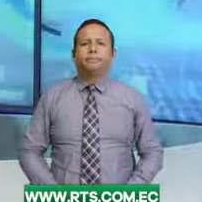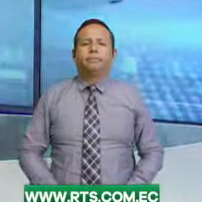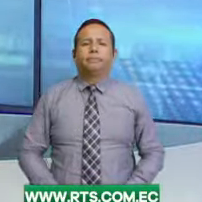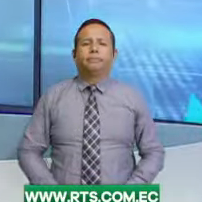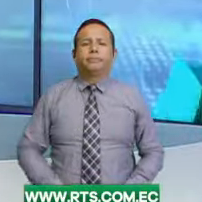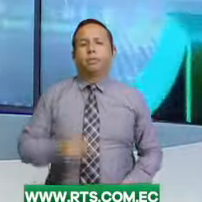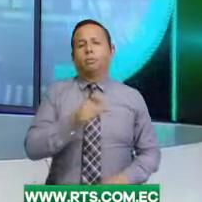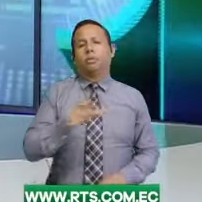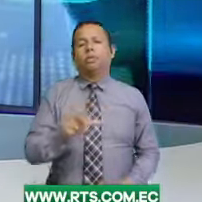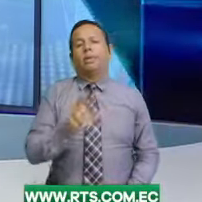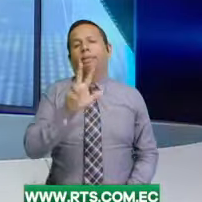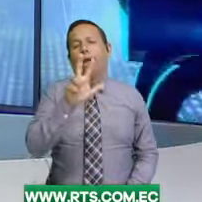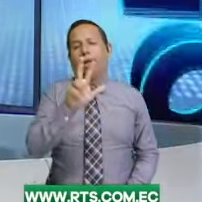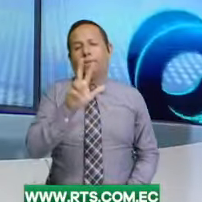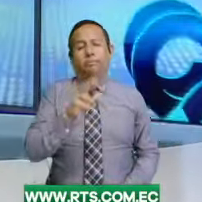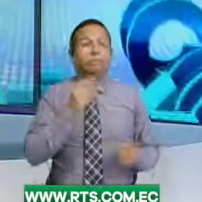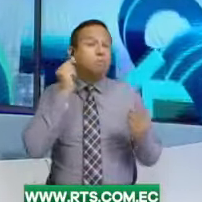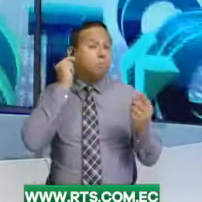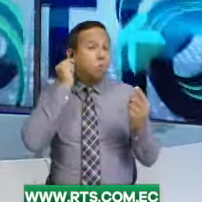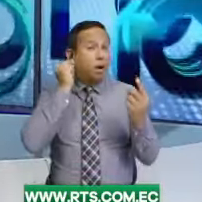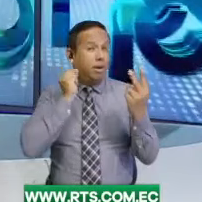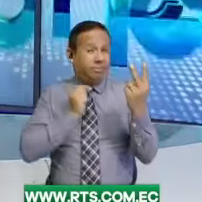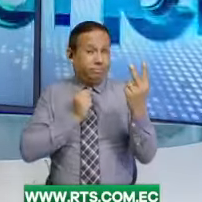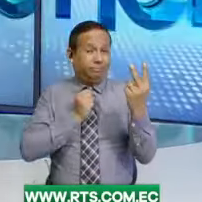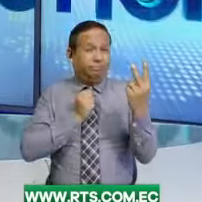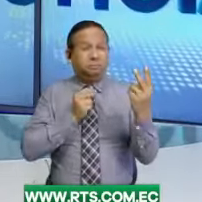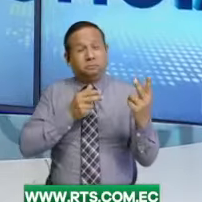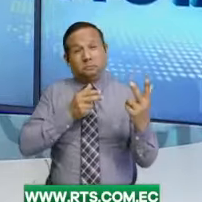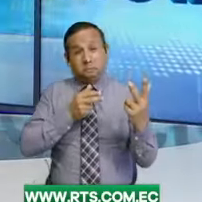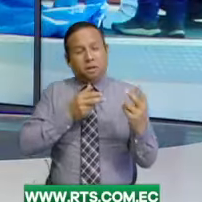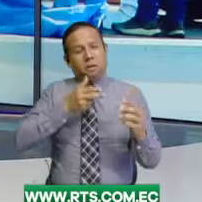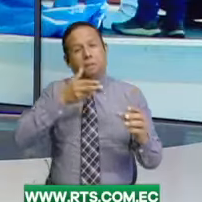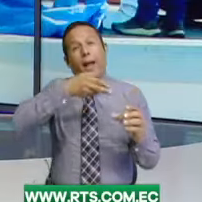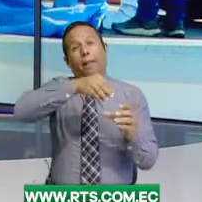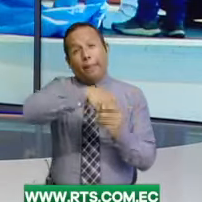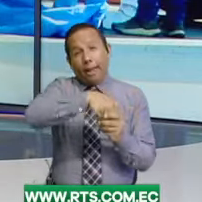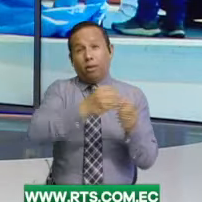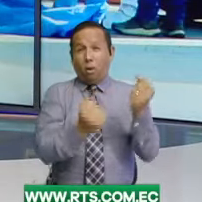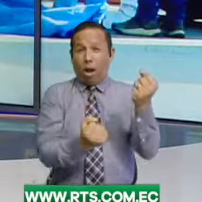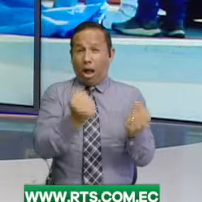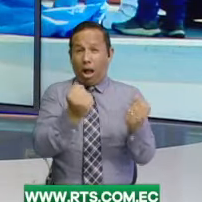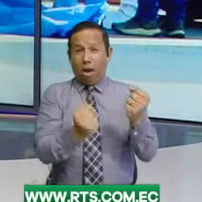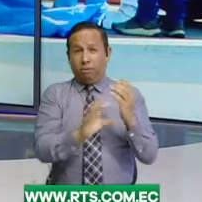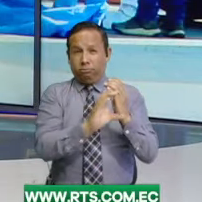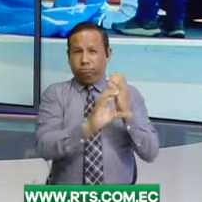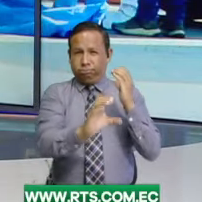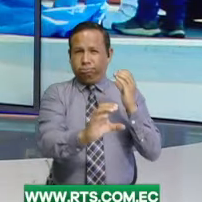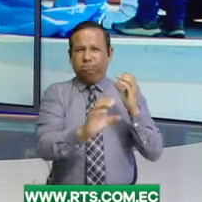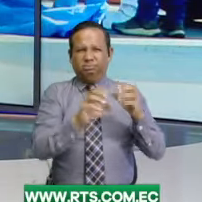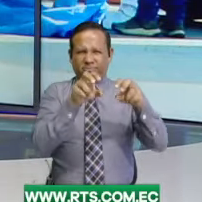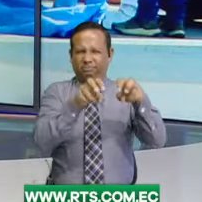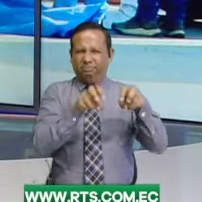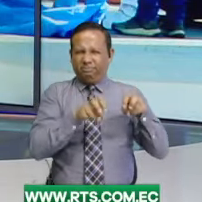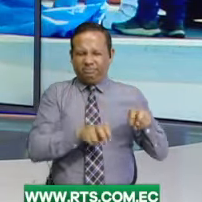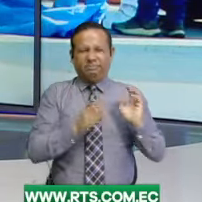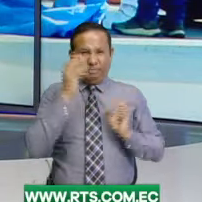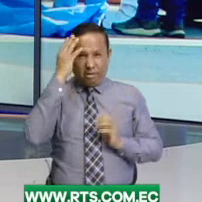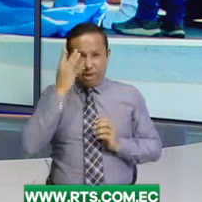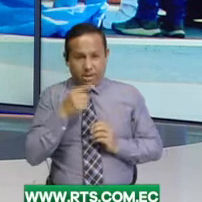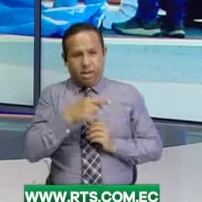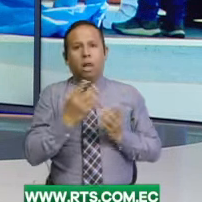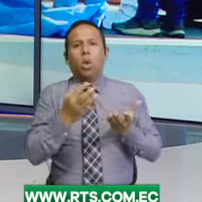Tres personas, entre ellas dos mujeres, fueron acribilladas en el interior de una furgoneta de transporte de pasajeros en el cantón